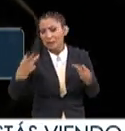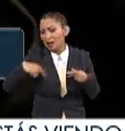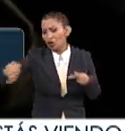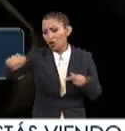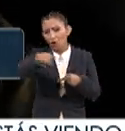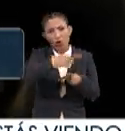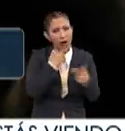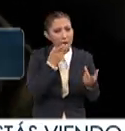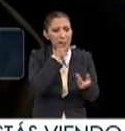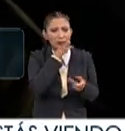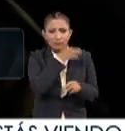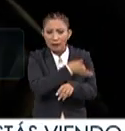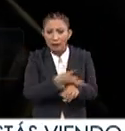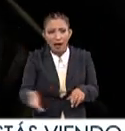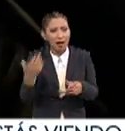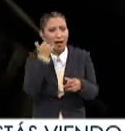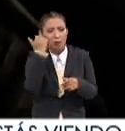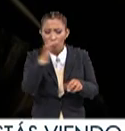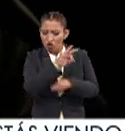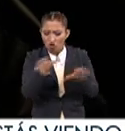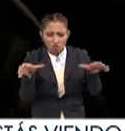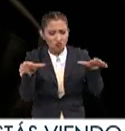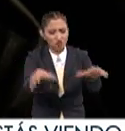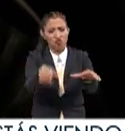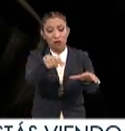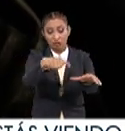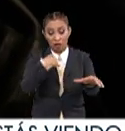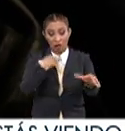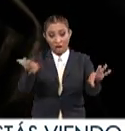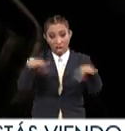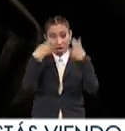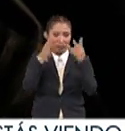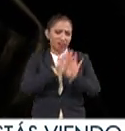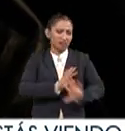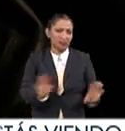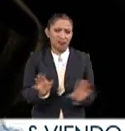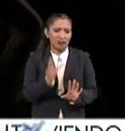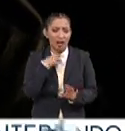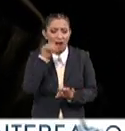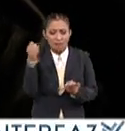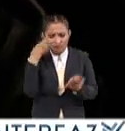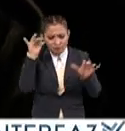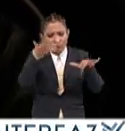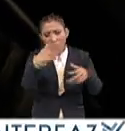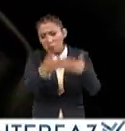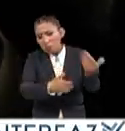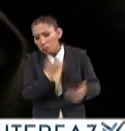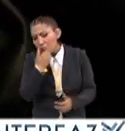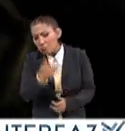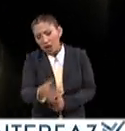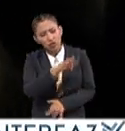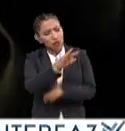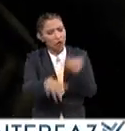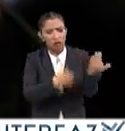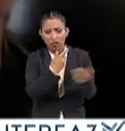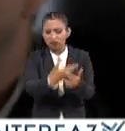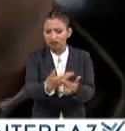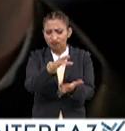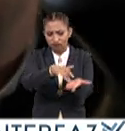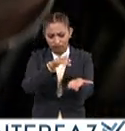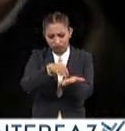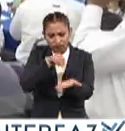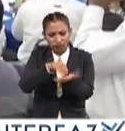civil organizada, los padres de familia y los alumnos. No soy yo, de manera que el foro se está desarrollando y toda su riqueza